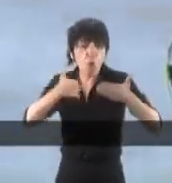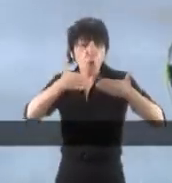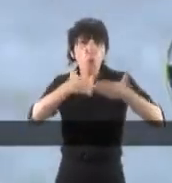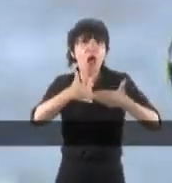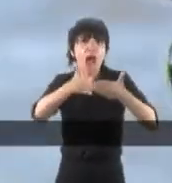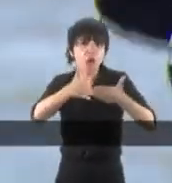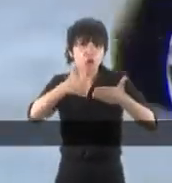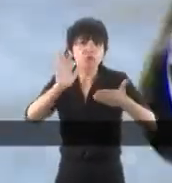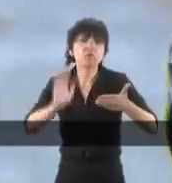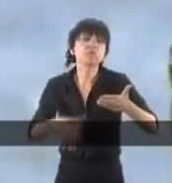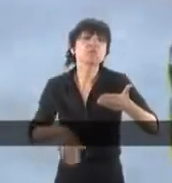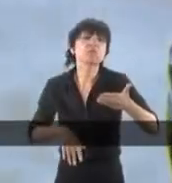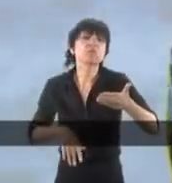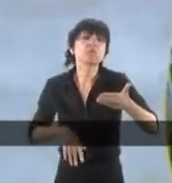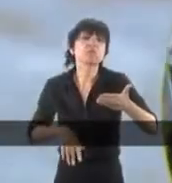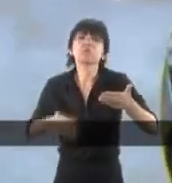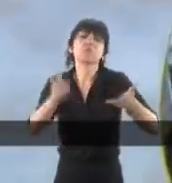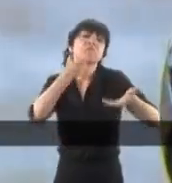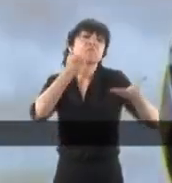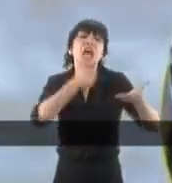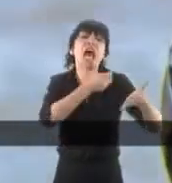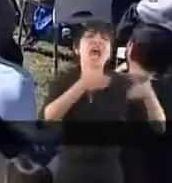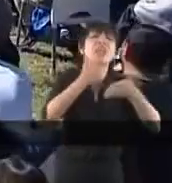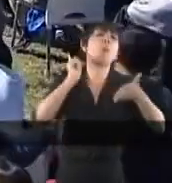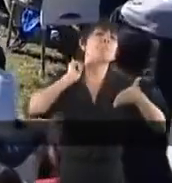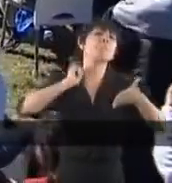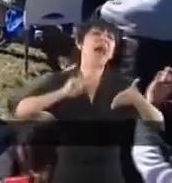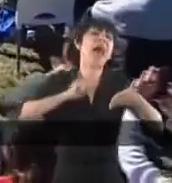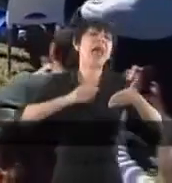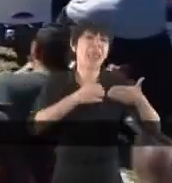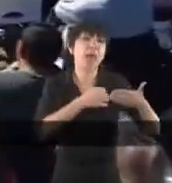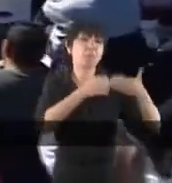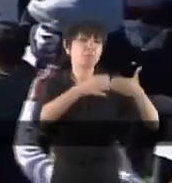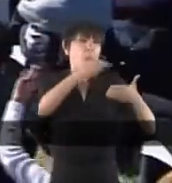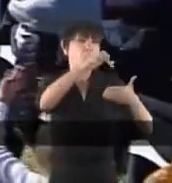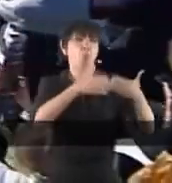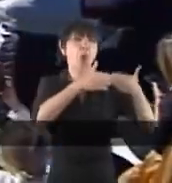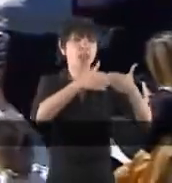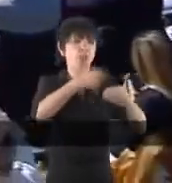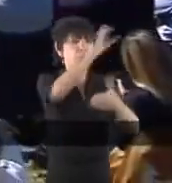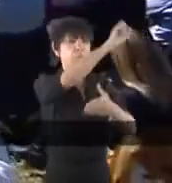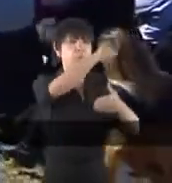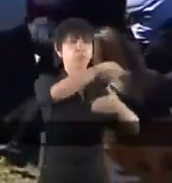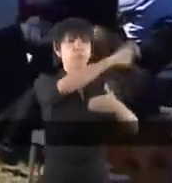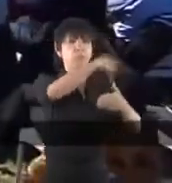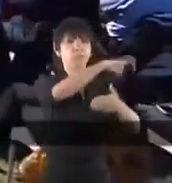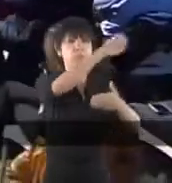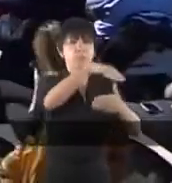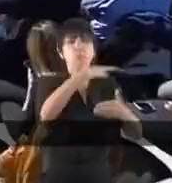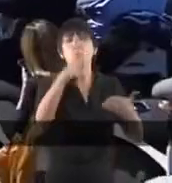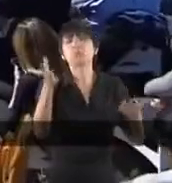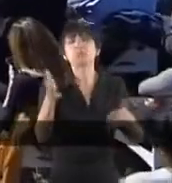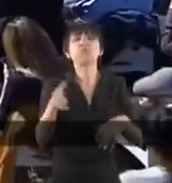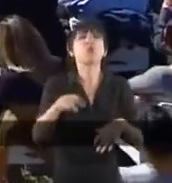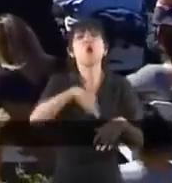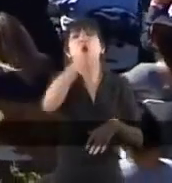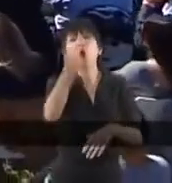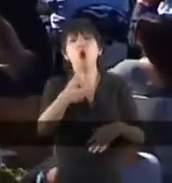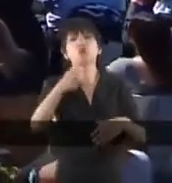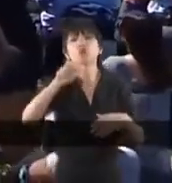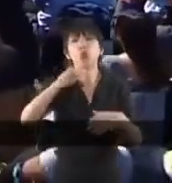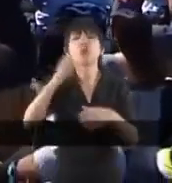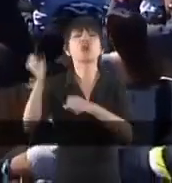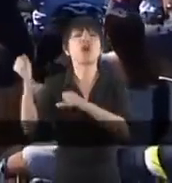carga en algún puerto de nuestro río Paraná, un puerto, digamos, de la provincia de Buenos Aires, el puerto de Escobar,